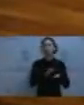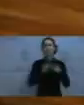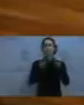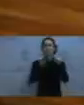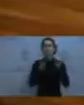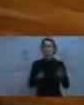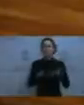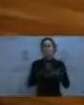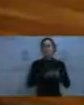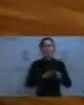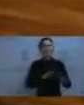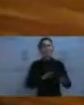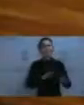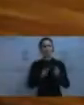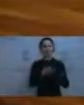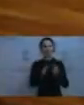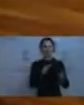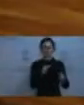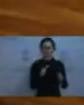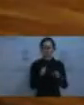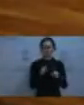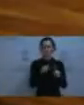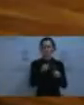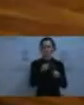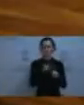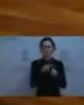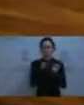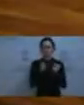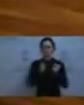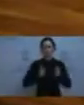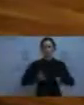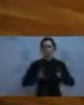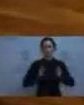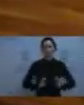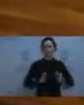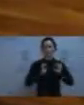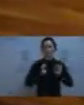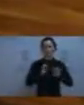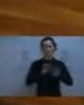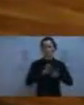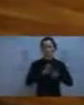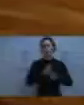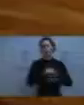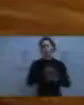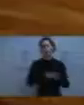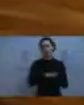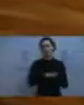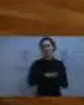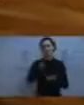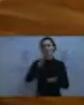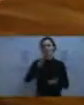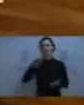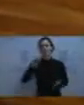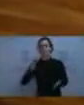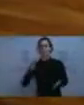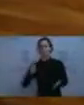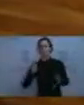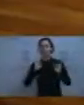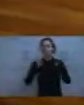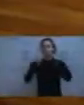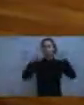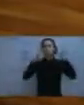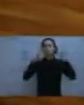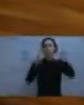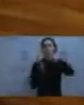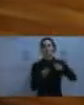dar transparencia y el caso concreto que me hablaba de la RTPA, primero tiene un Consejo de Administración, porque aunque